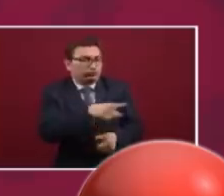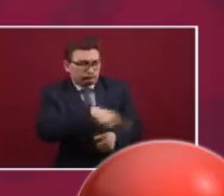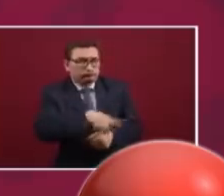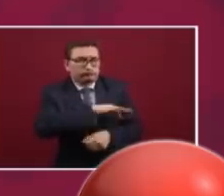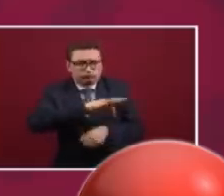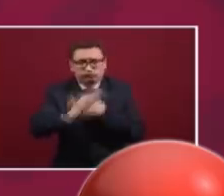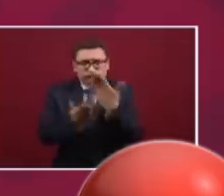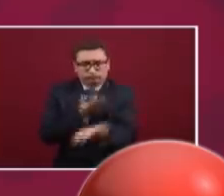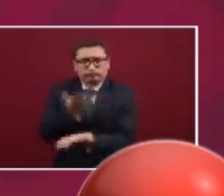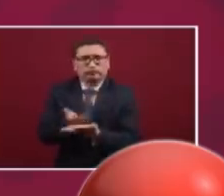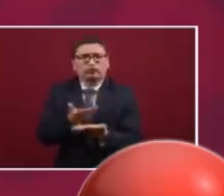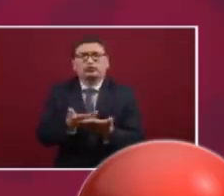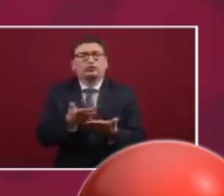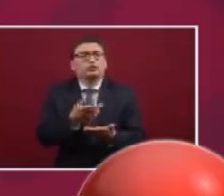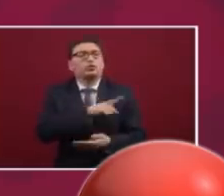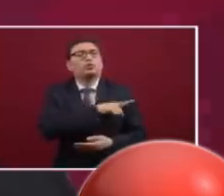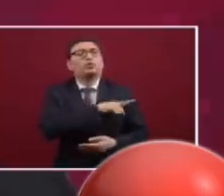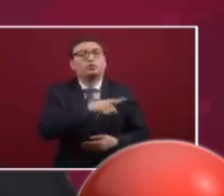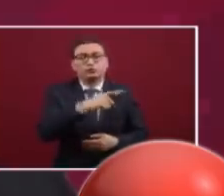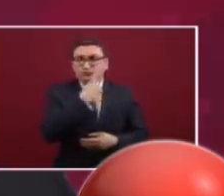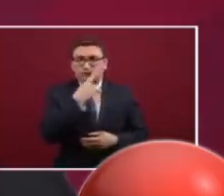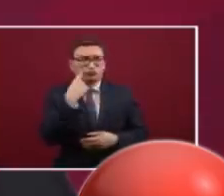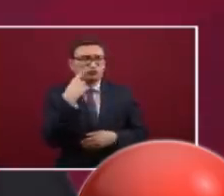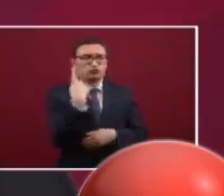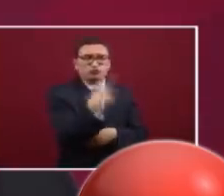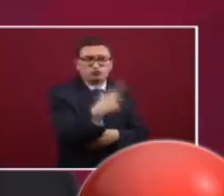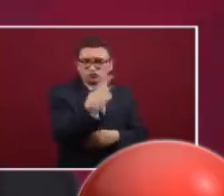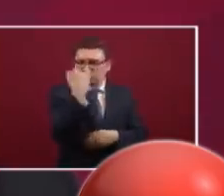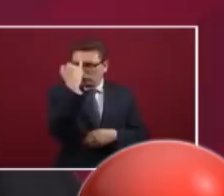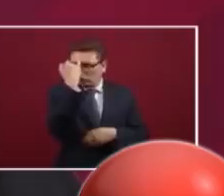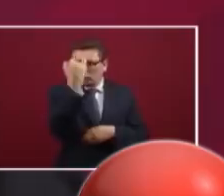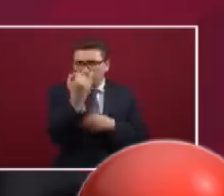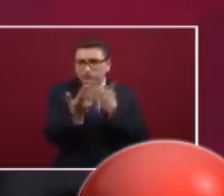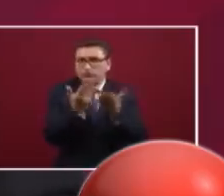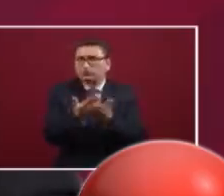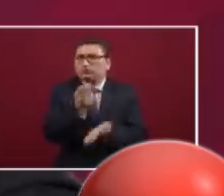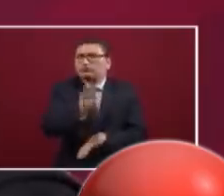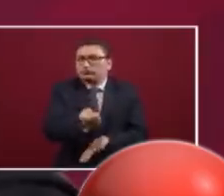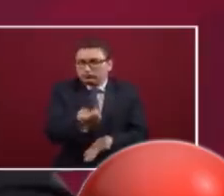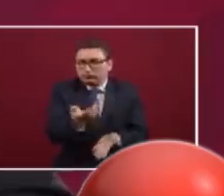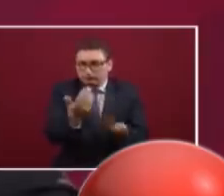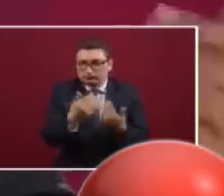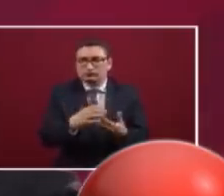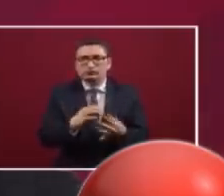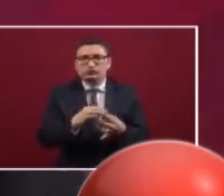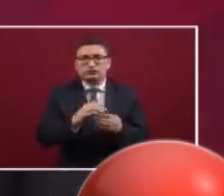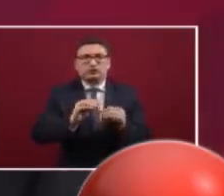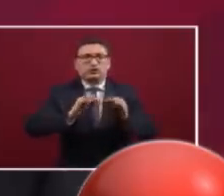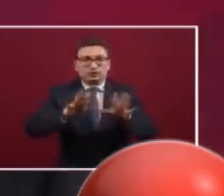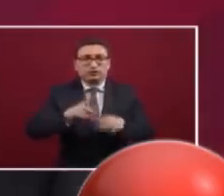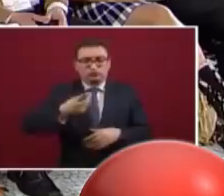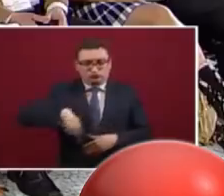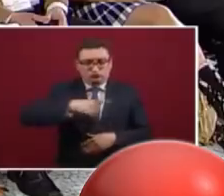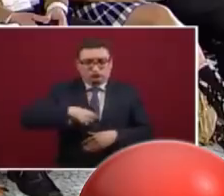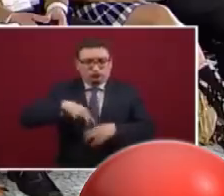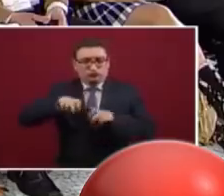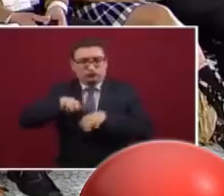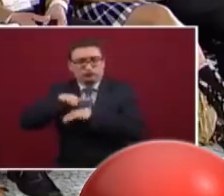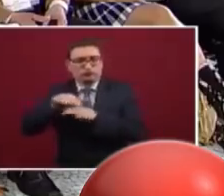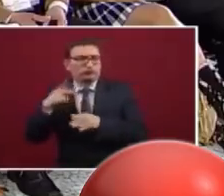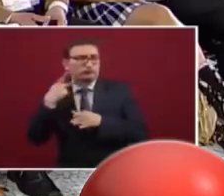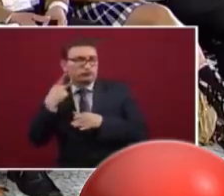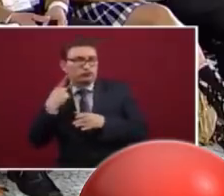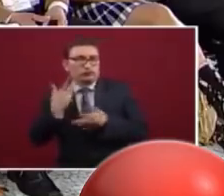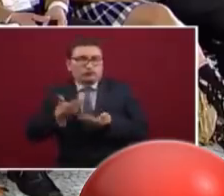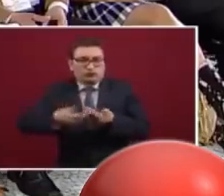¿Qué ustedes proponen? Sí, pero la política que